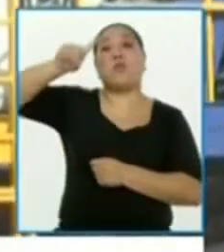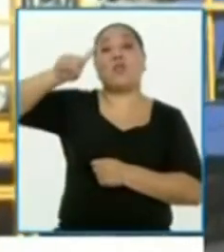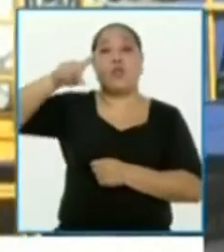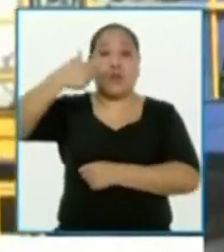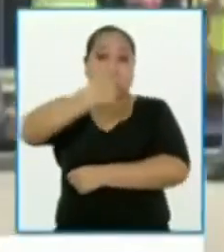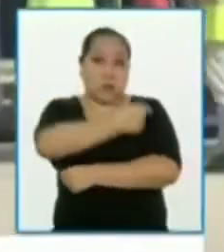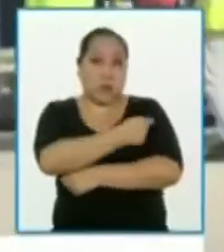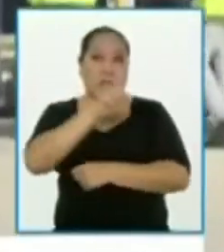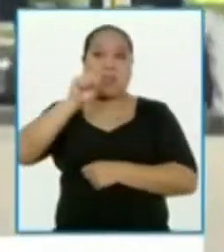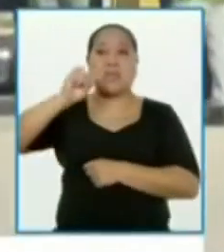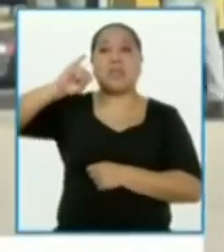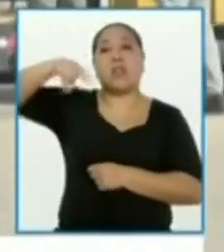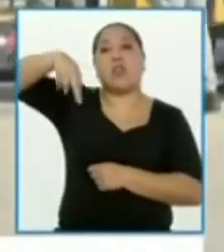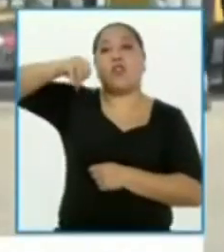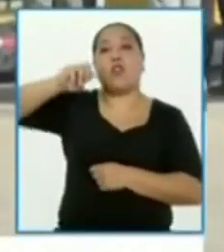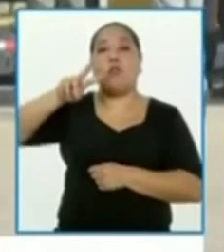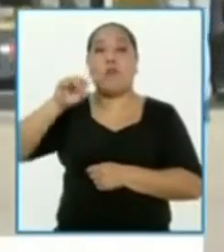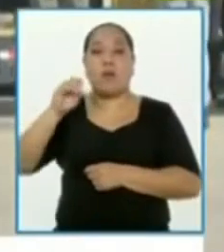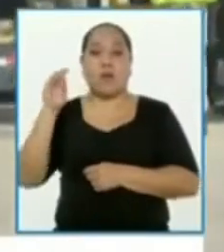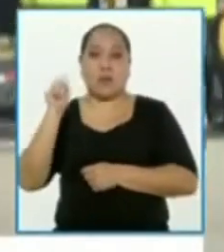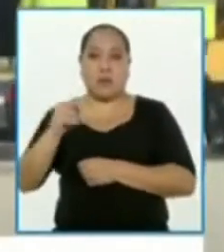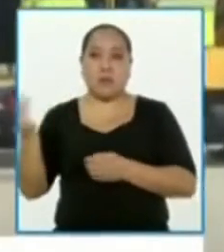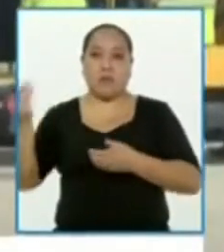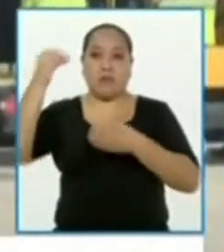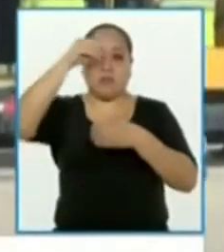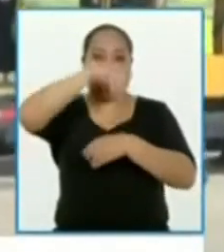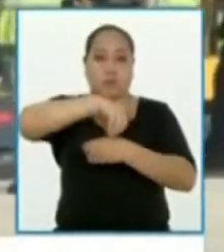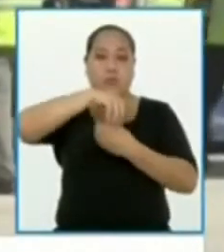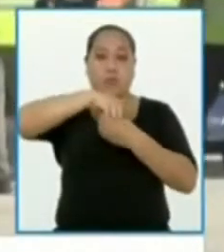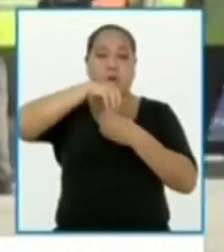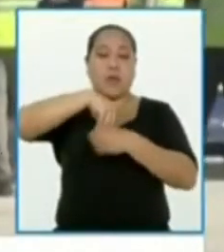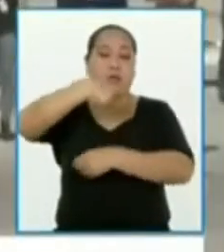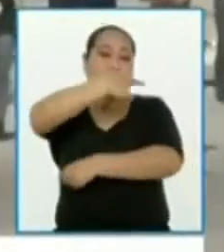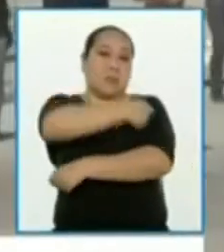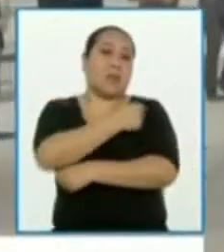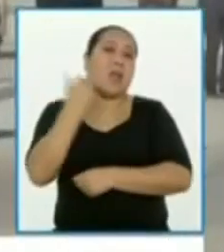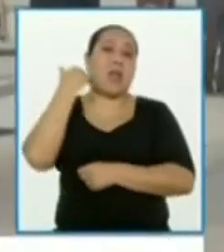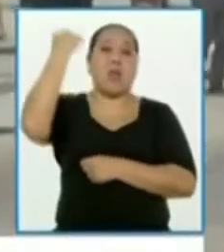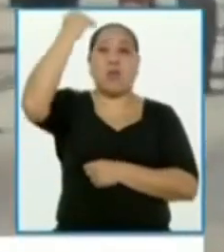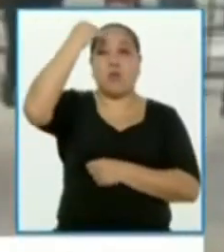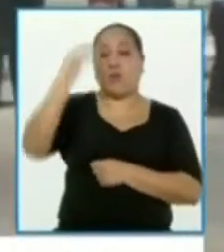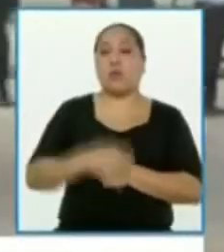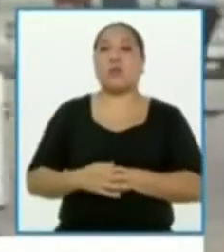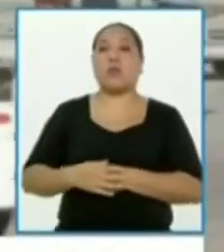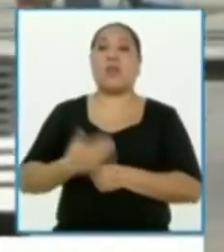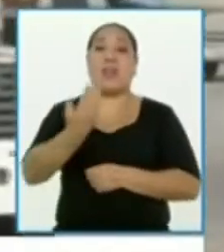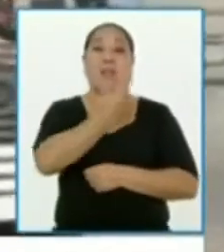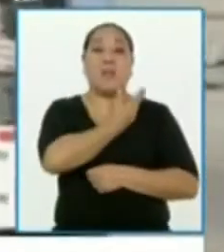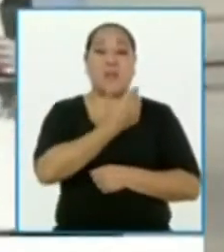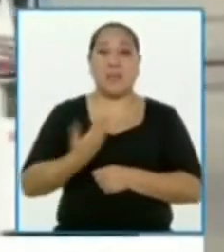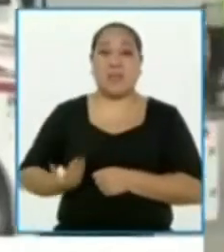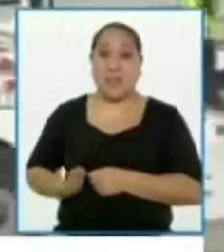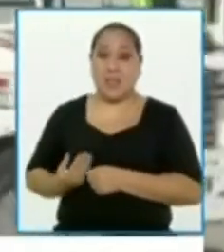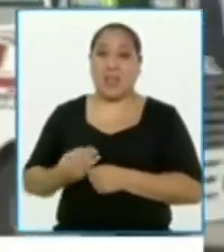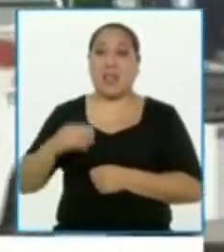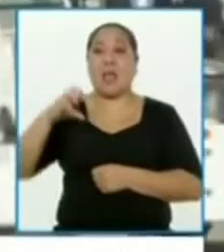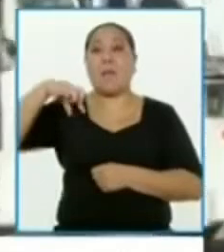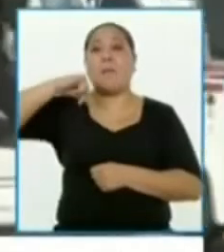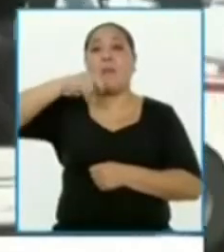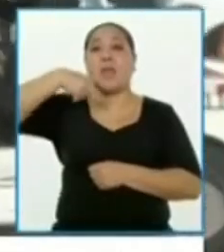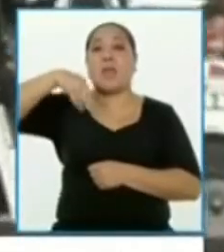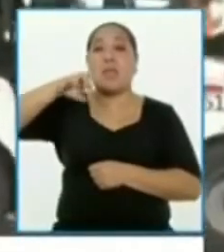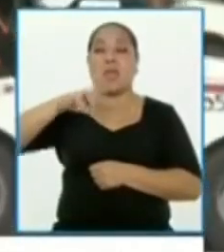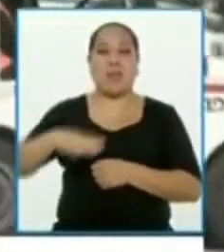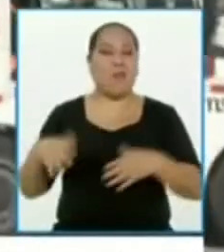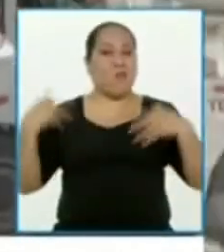china Sinovac, las cuales serán aplicadas en adultos mayores. El mandatario Sebastián Piñera manifestó su alegría y emoción con